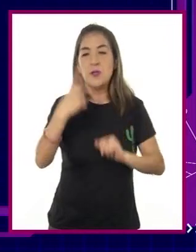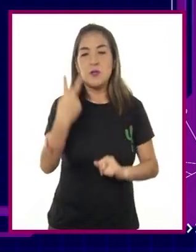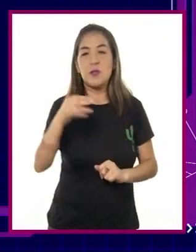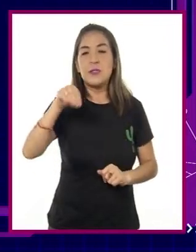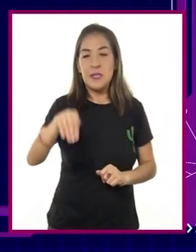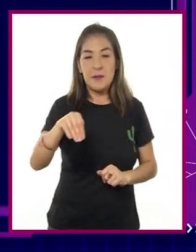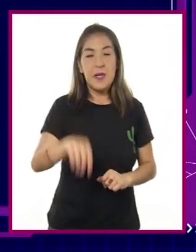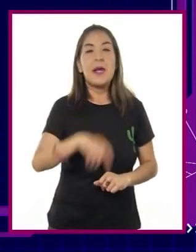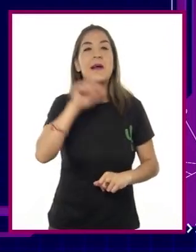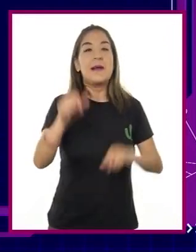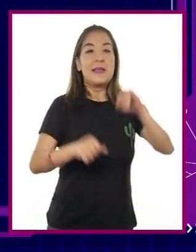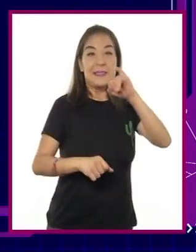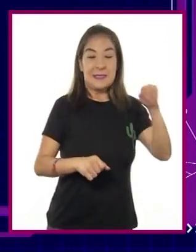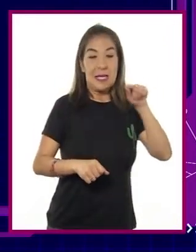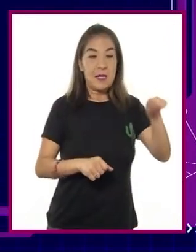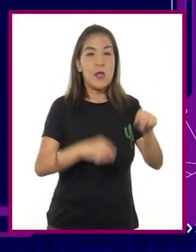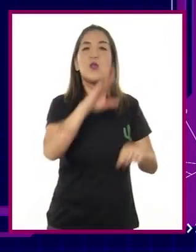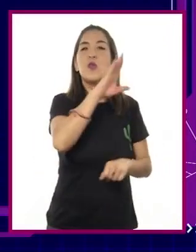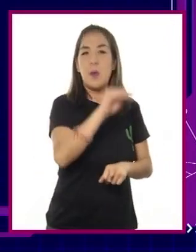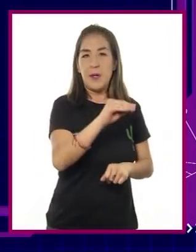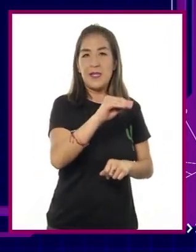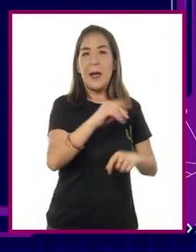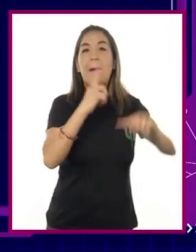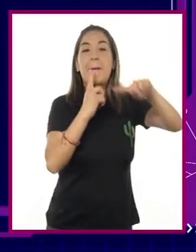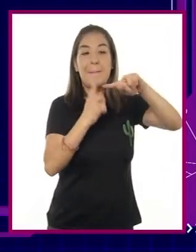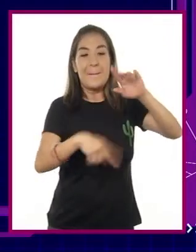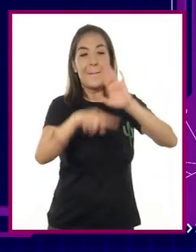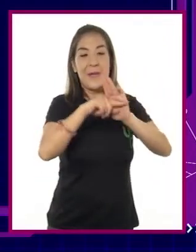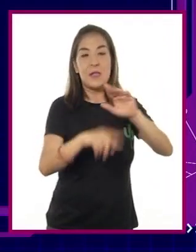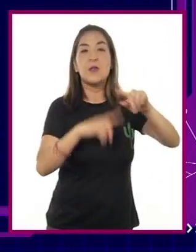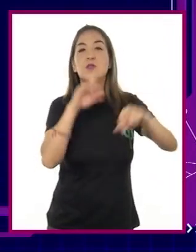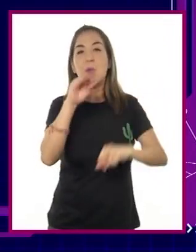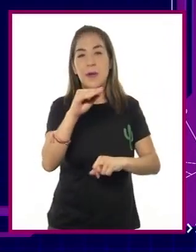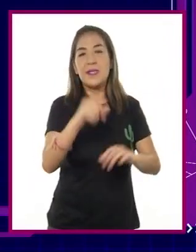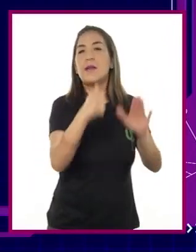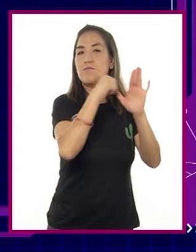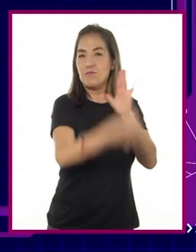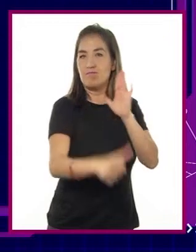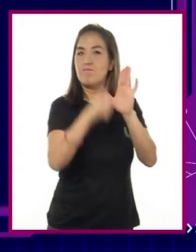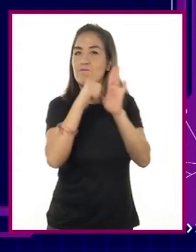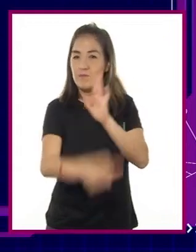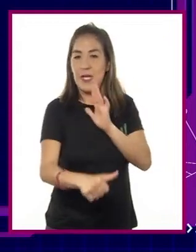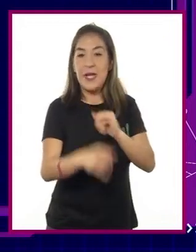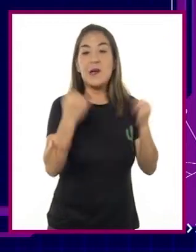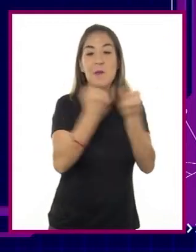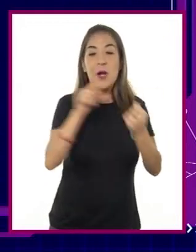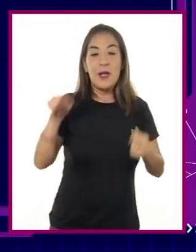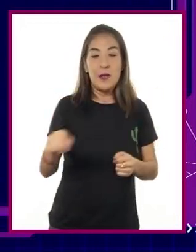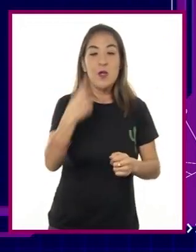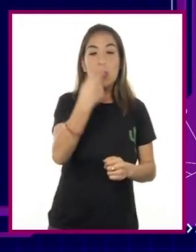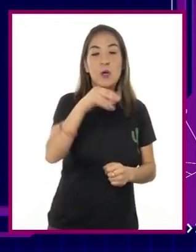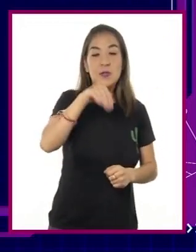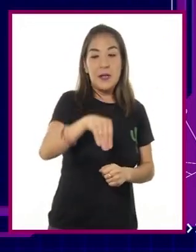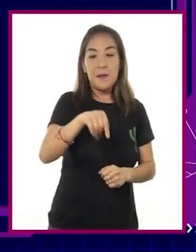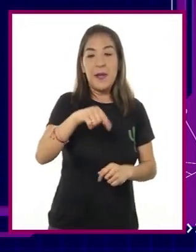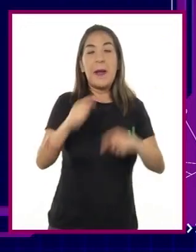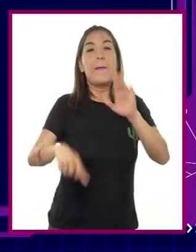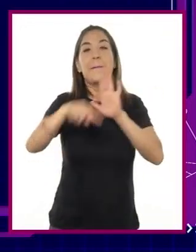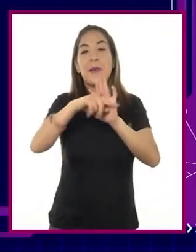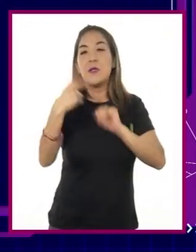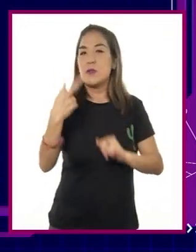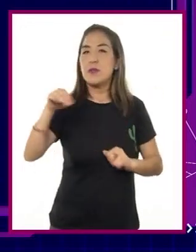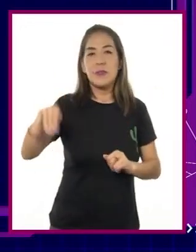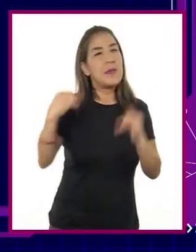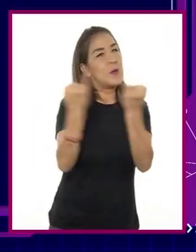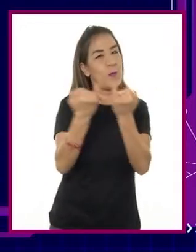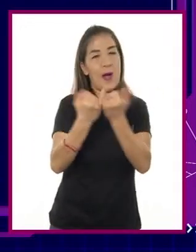lado izquierdo, 90 menos 90 es igual a 0 y del lado derecho, al restar 2m menos 2m, también